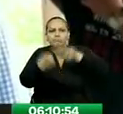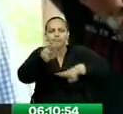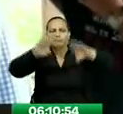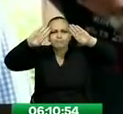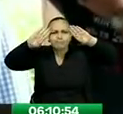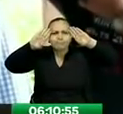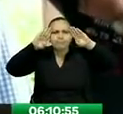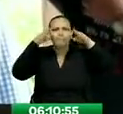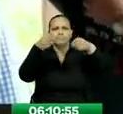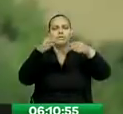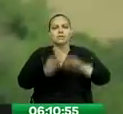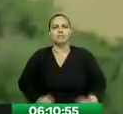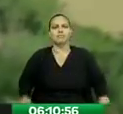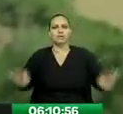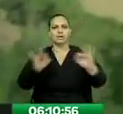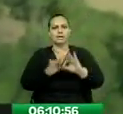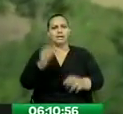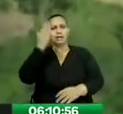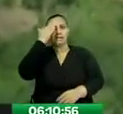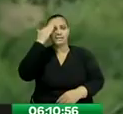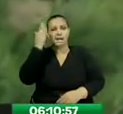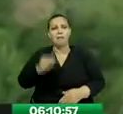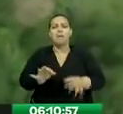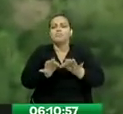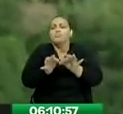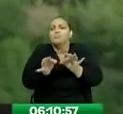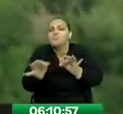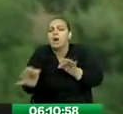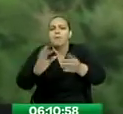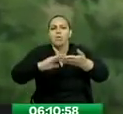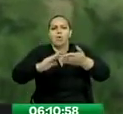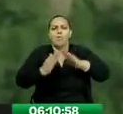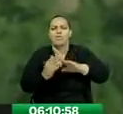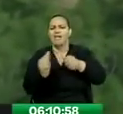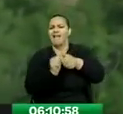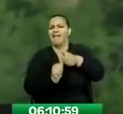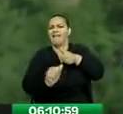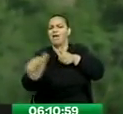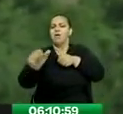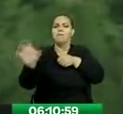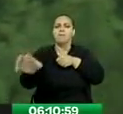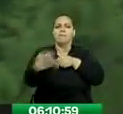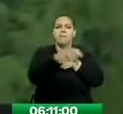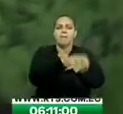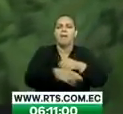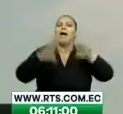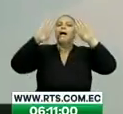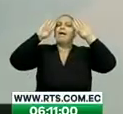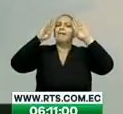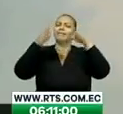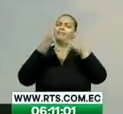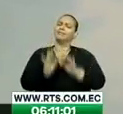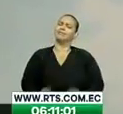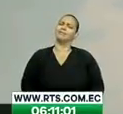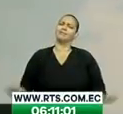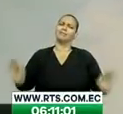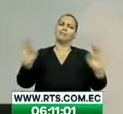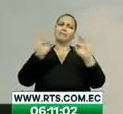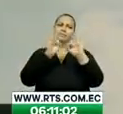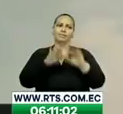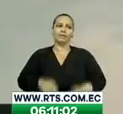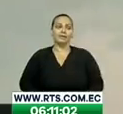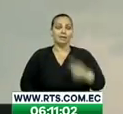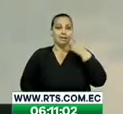de la cabecera provincial. Este invierno ha sido riguroso, con lluvias intensas y continuas. Por ello, sus secuelas se